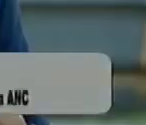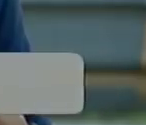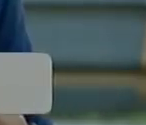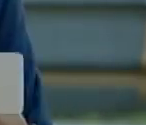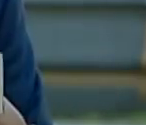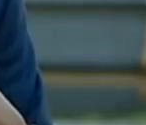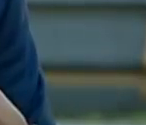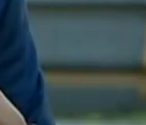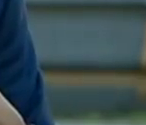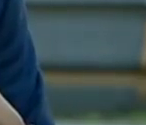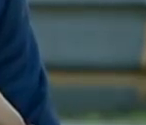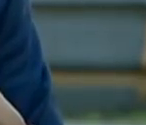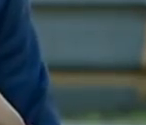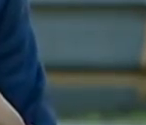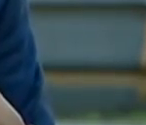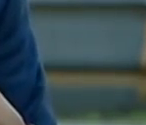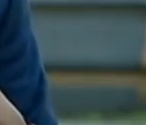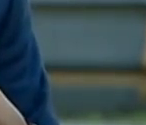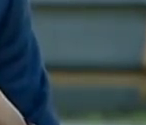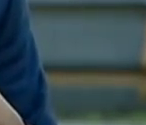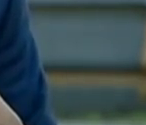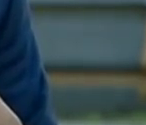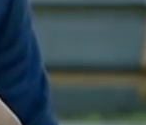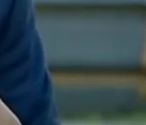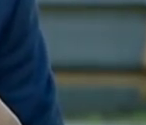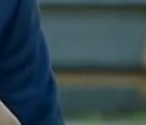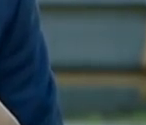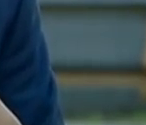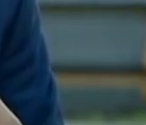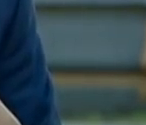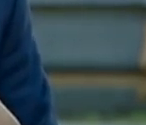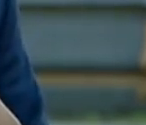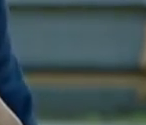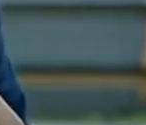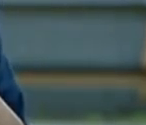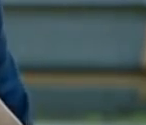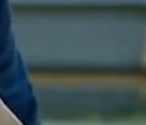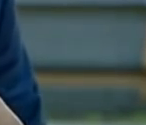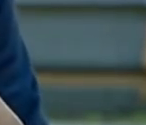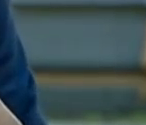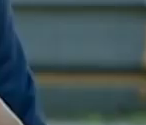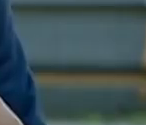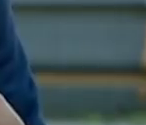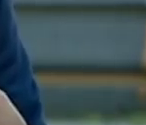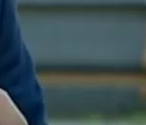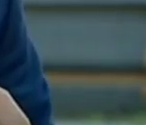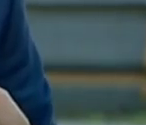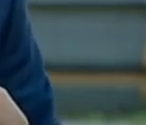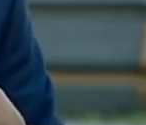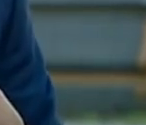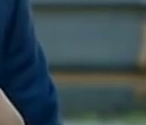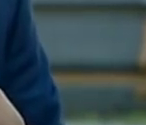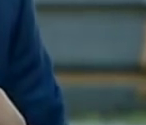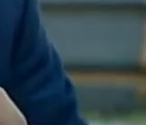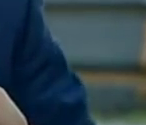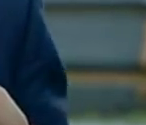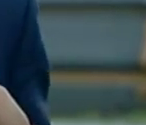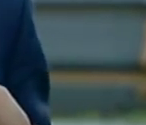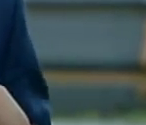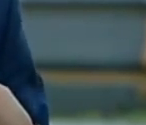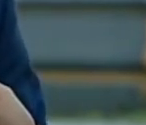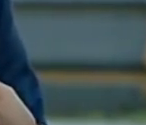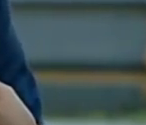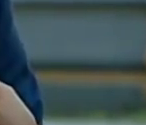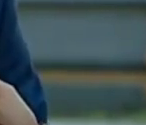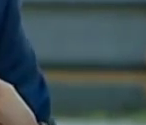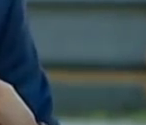hoy pareciera representar las criptomonedas y ver en ella un instrumento que permita a nuestro pueblo dar la ofensiva en lo que viene que ser una gran victoria frente a la guerra económica y además